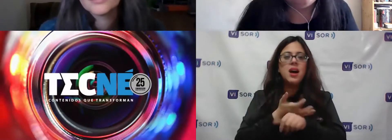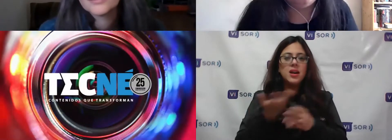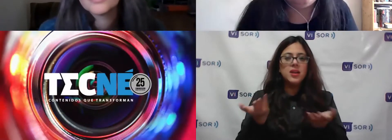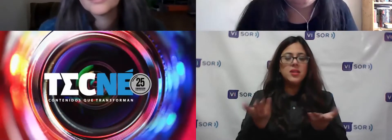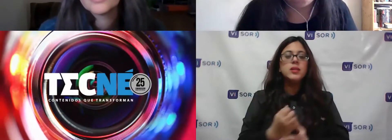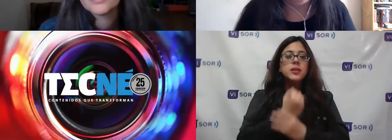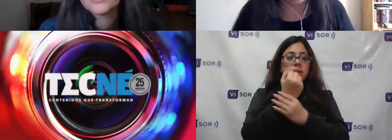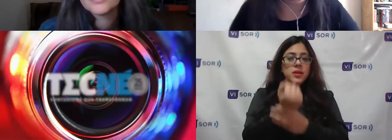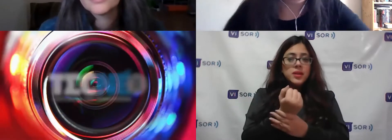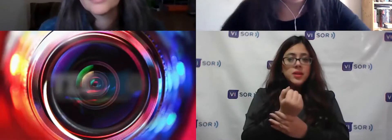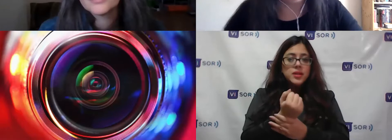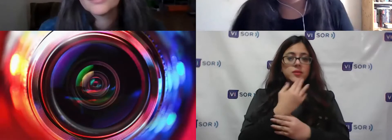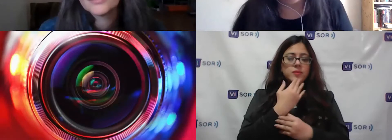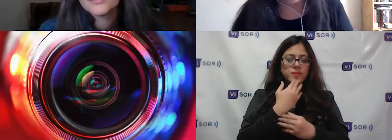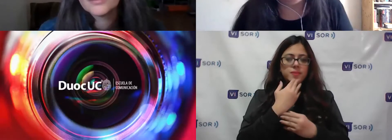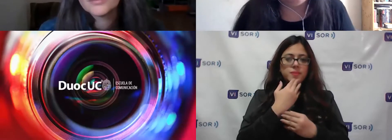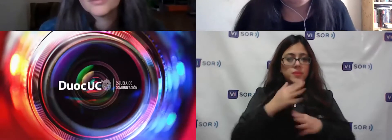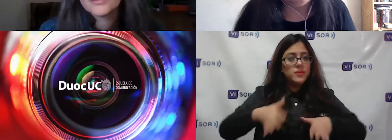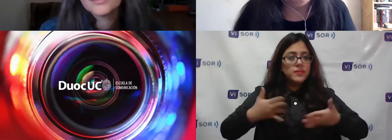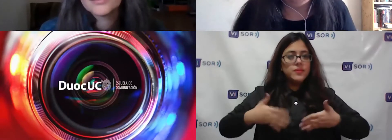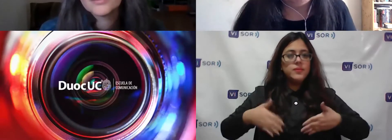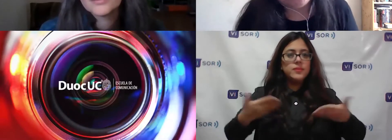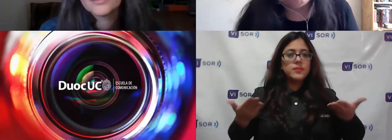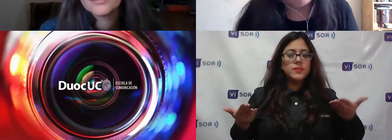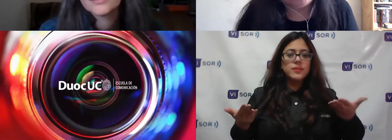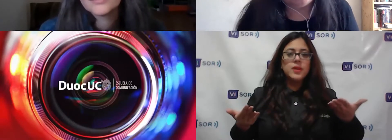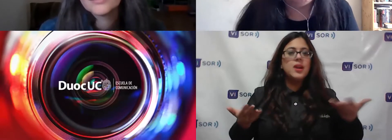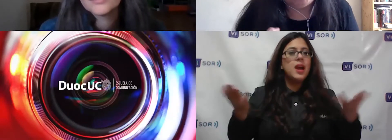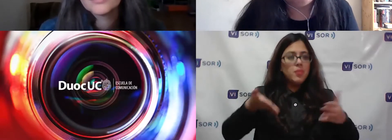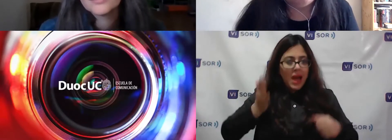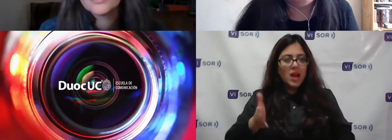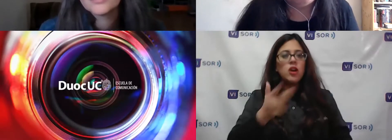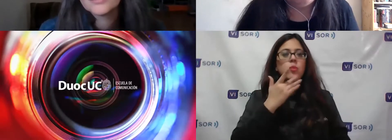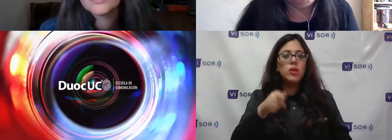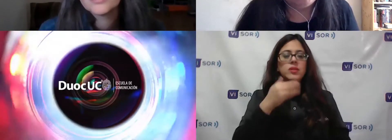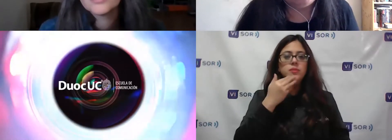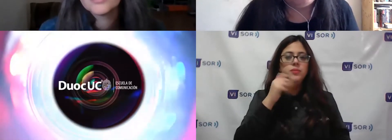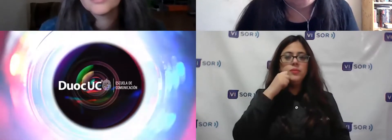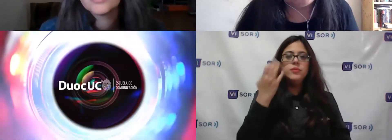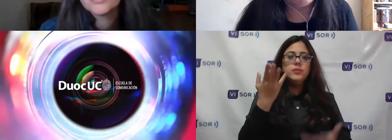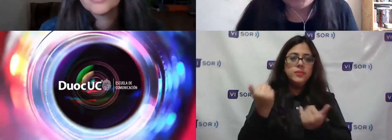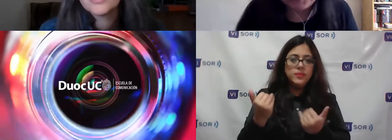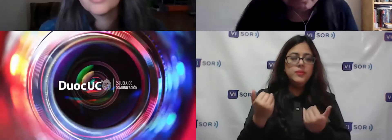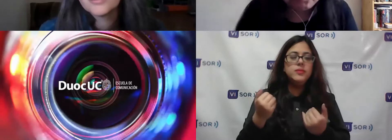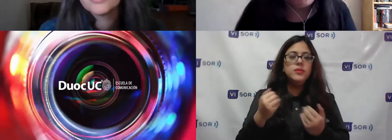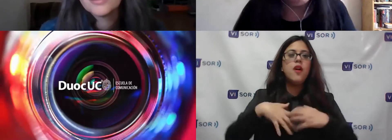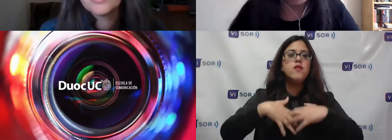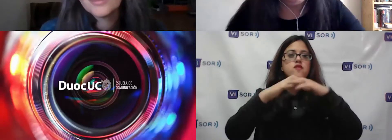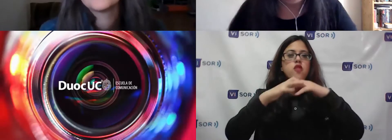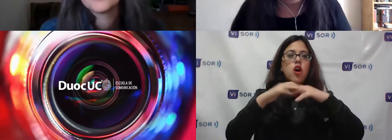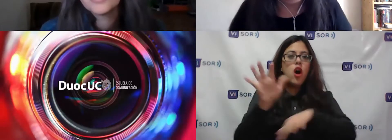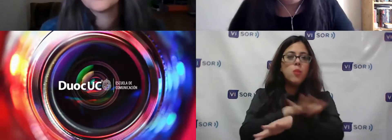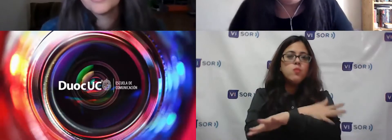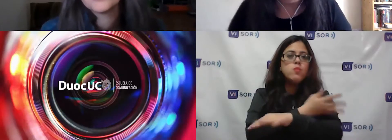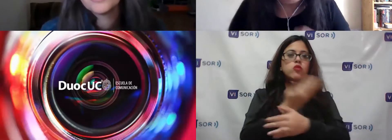y que te van de sar como energía también para para seguir porque a la larga también hay una requiere también harta fortaleza nacional también pues como